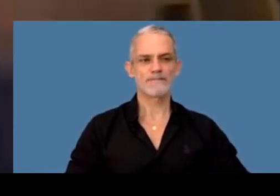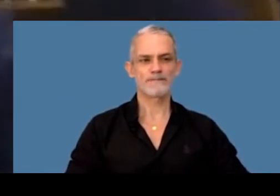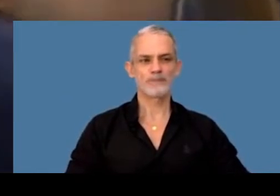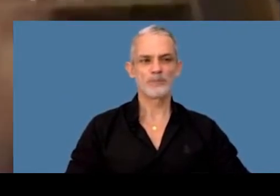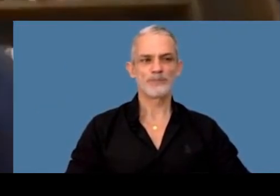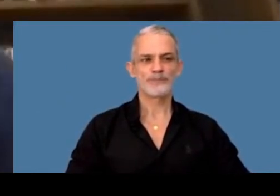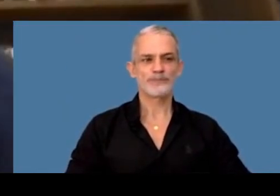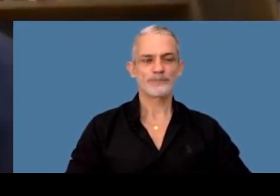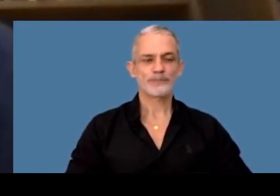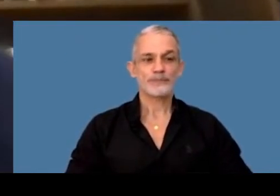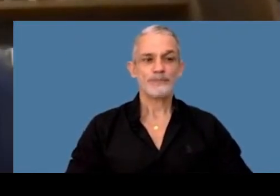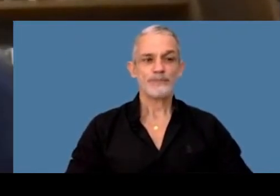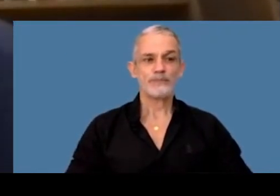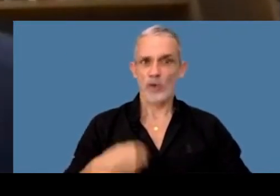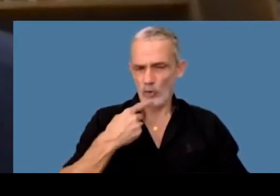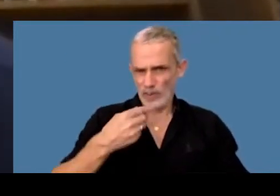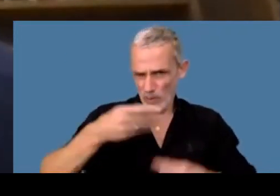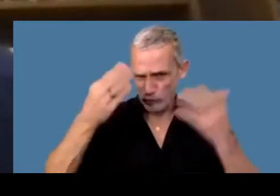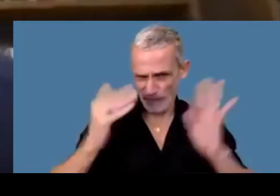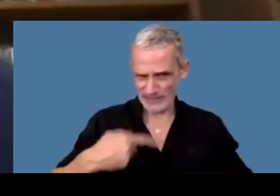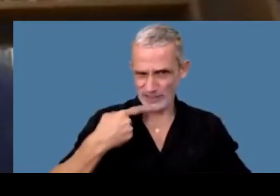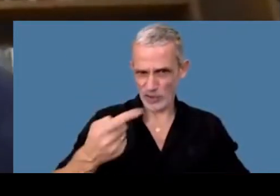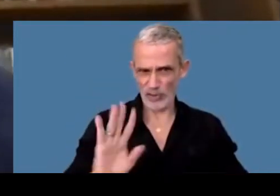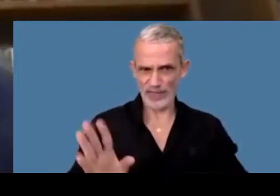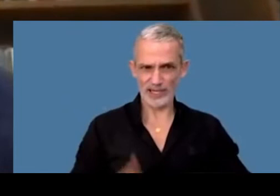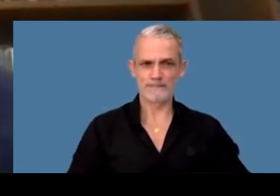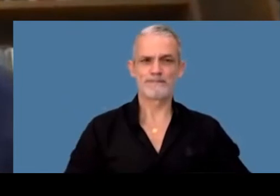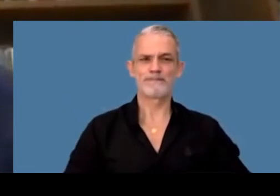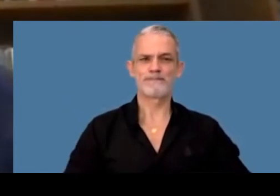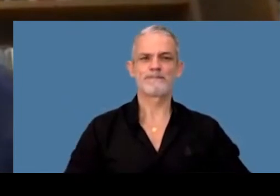Porque lo he dicho en 100 lugares.